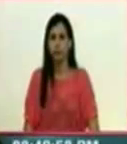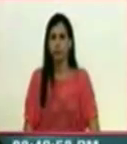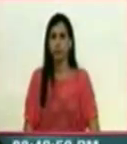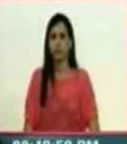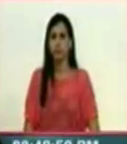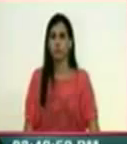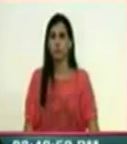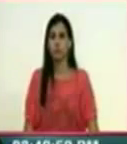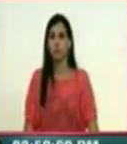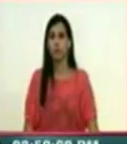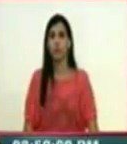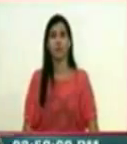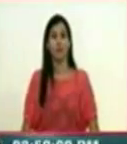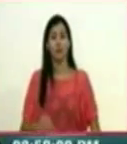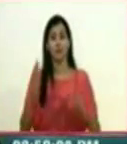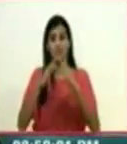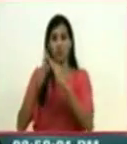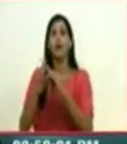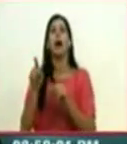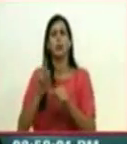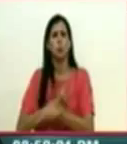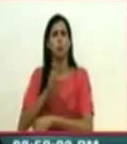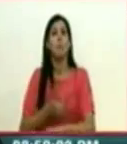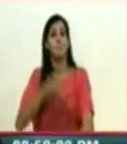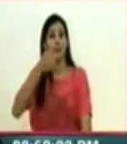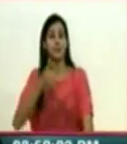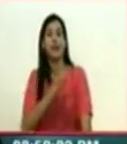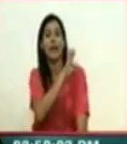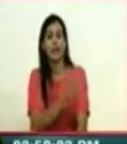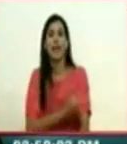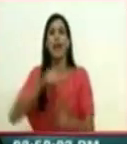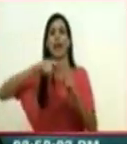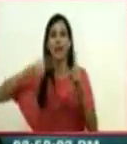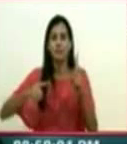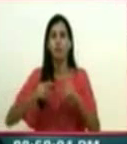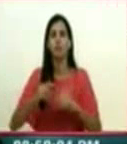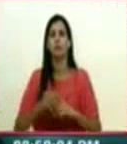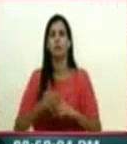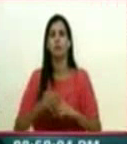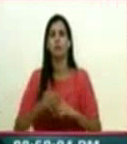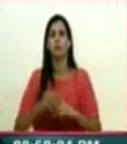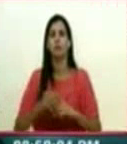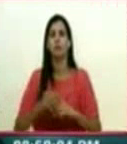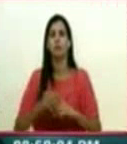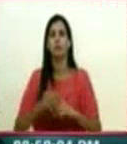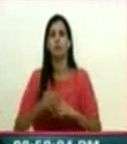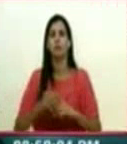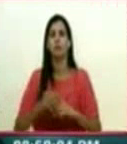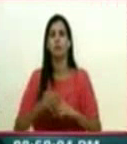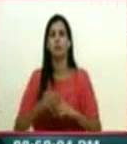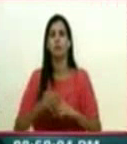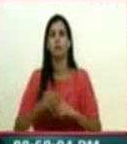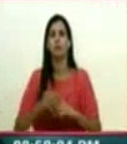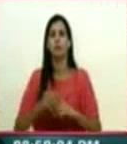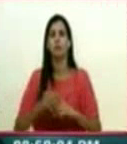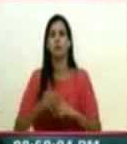El sector residencial del país sigue siendo el de mayor consumo de energía eléctrica, superando al industrial y comercial, e